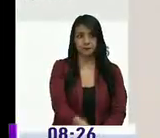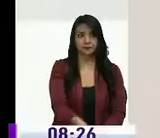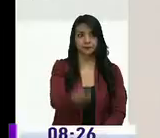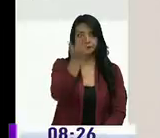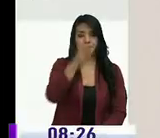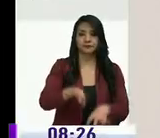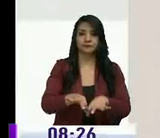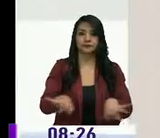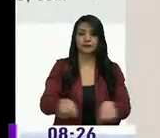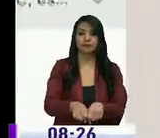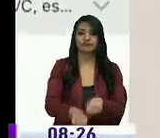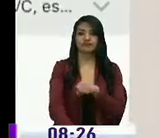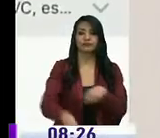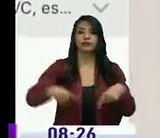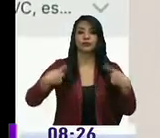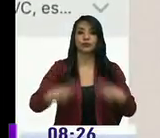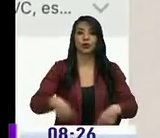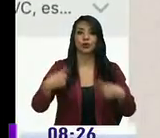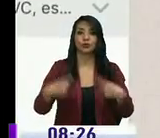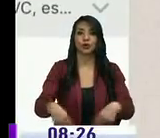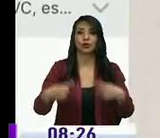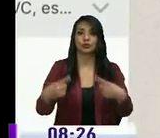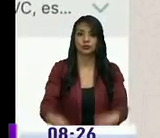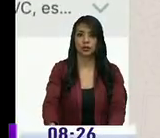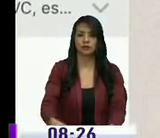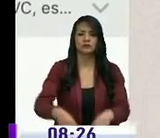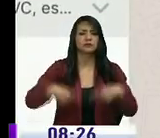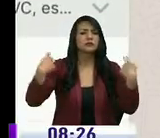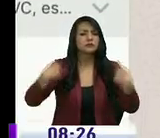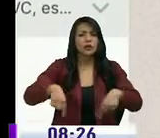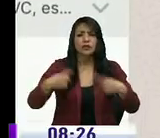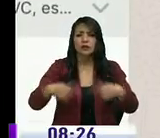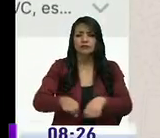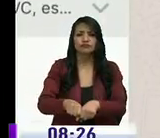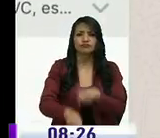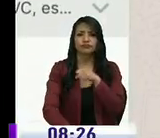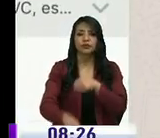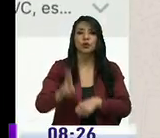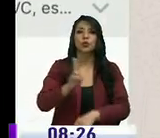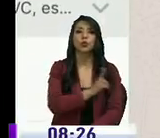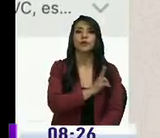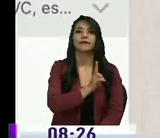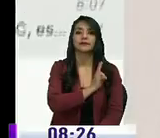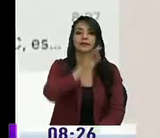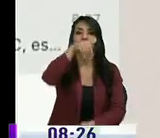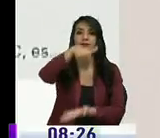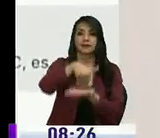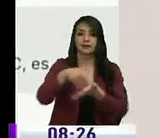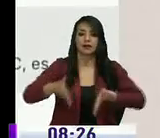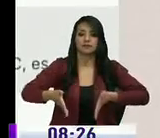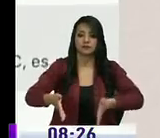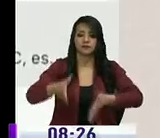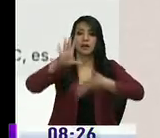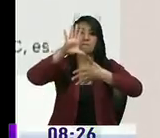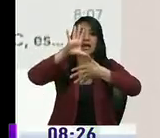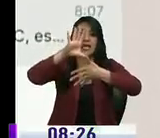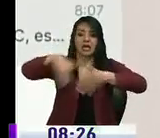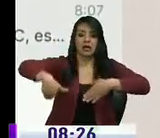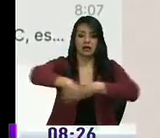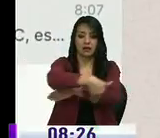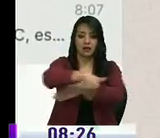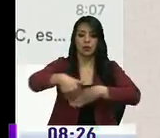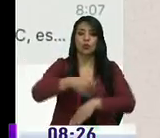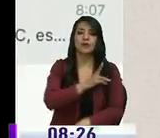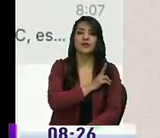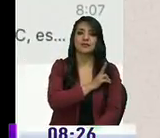esta fuga de agua es de todos los días. 365 días al año, fuga de Universidad Central, paso desnivel de la América y Universitaria.